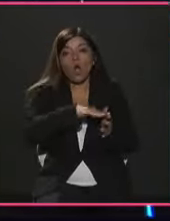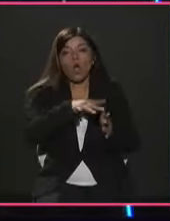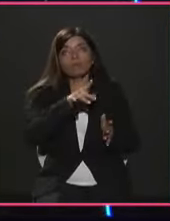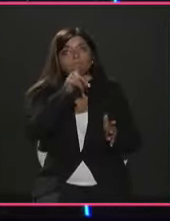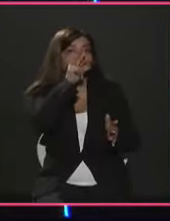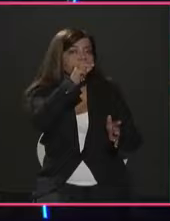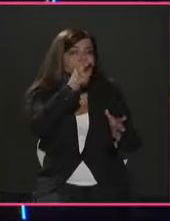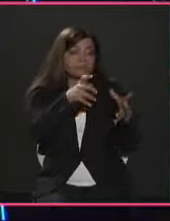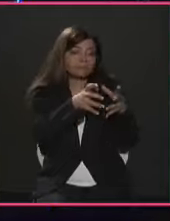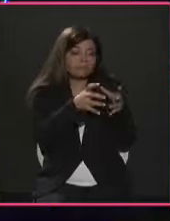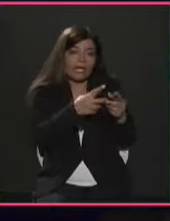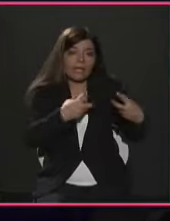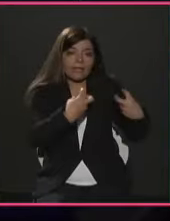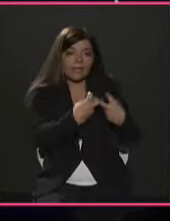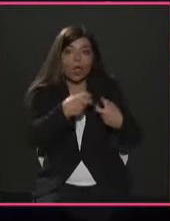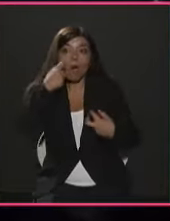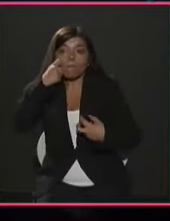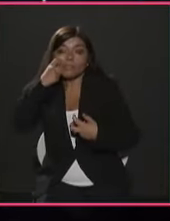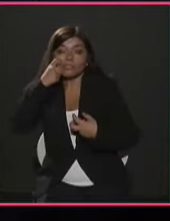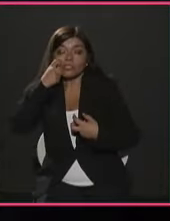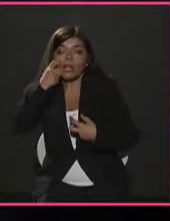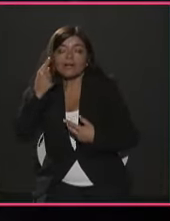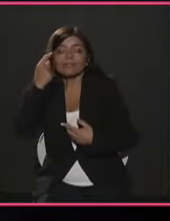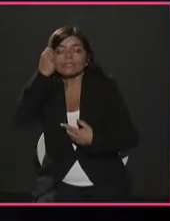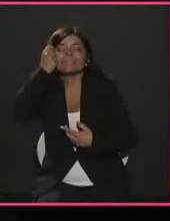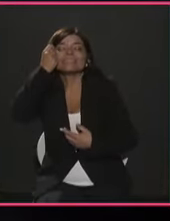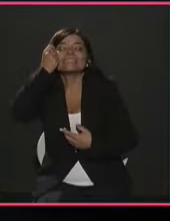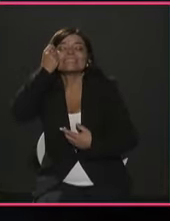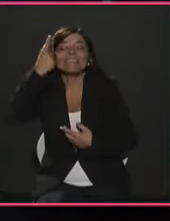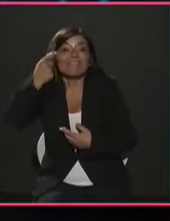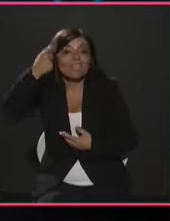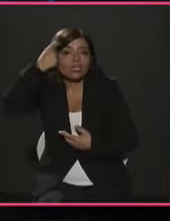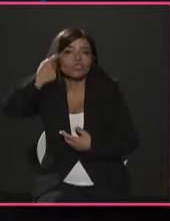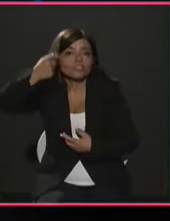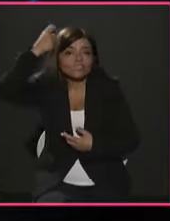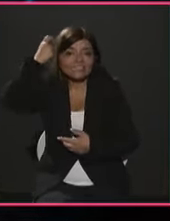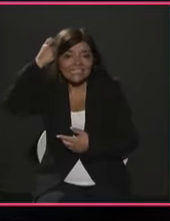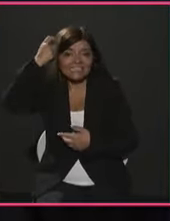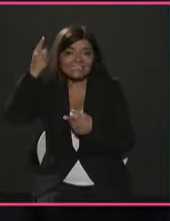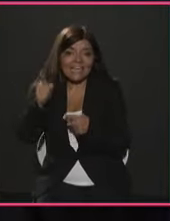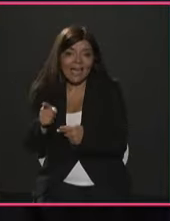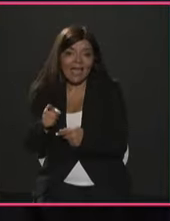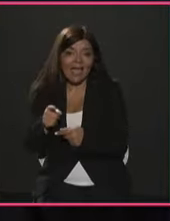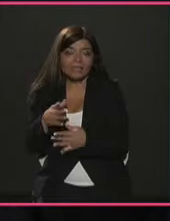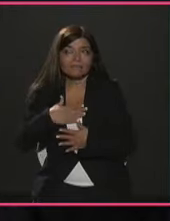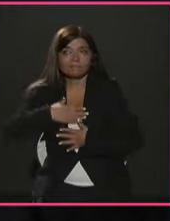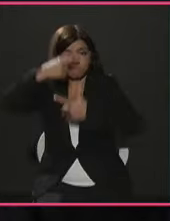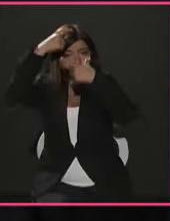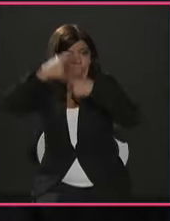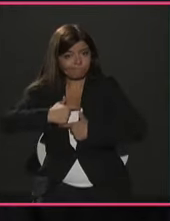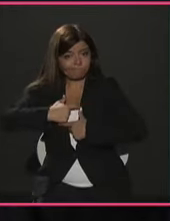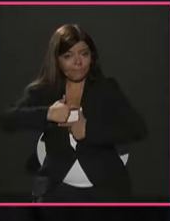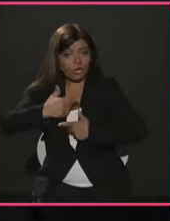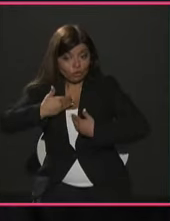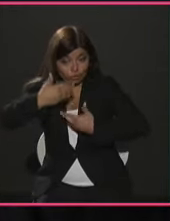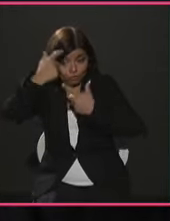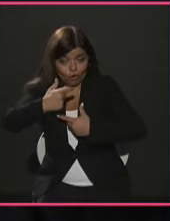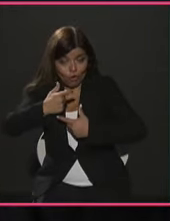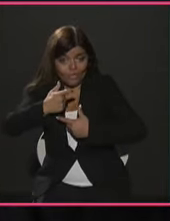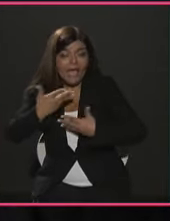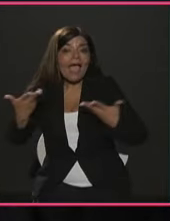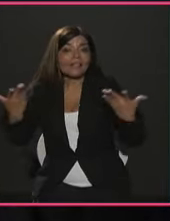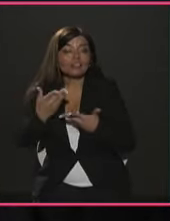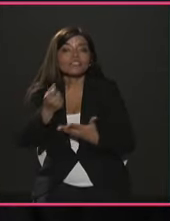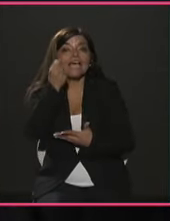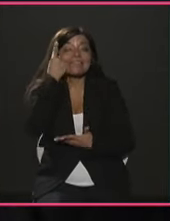eh el ser humano es porque tiene noción y conciencia de su propia existencia por tanto